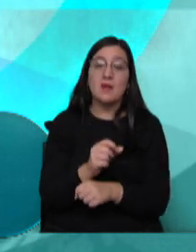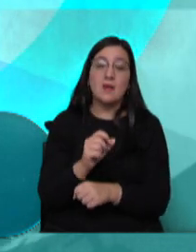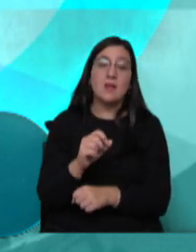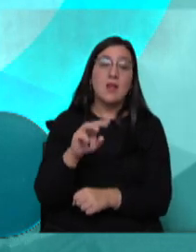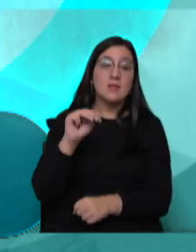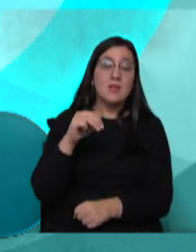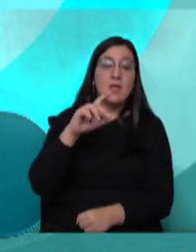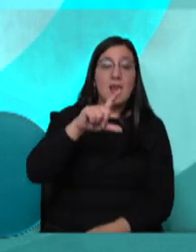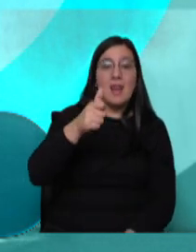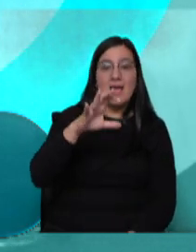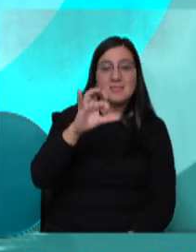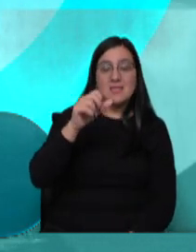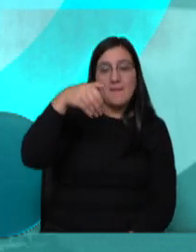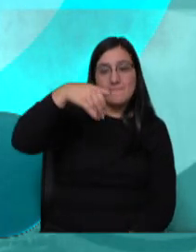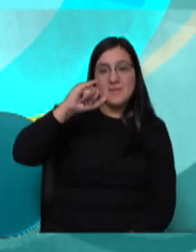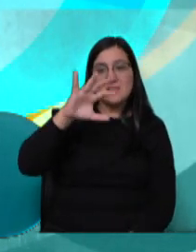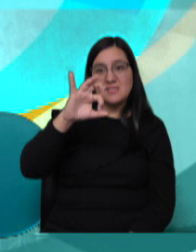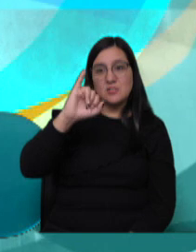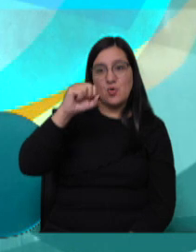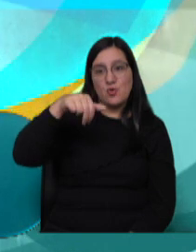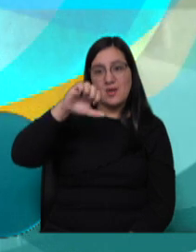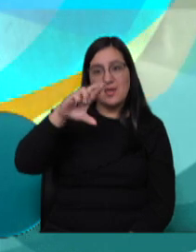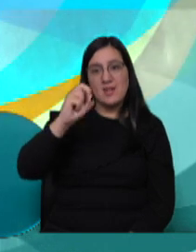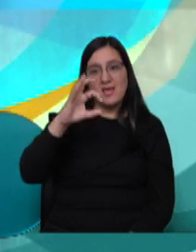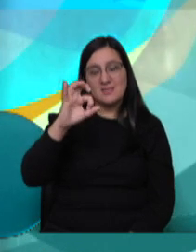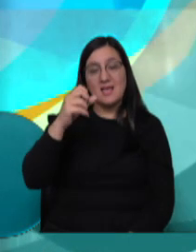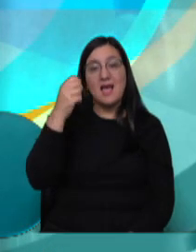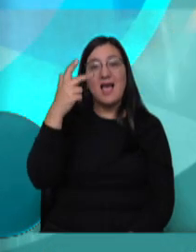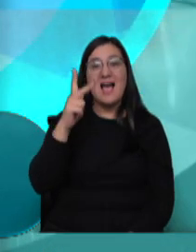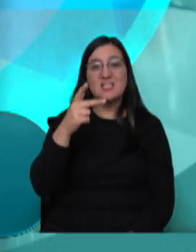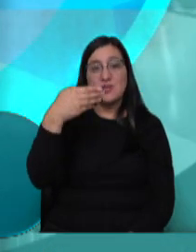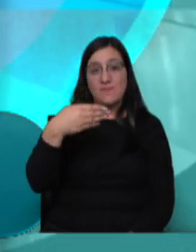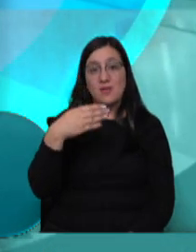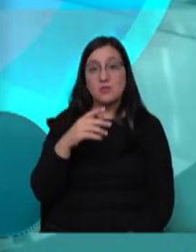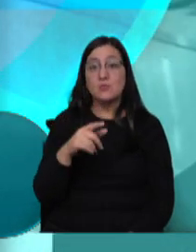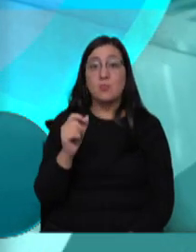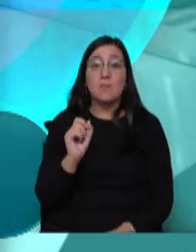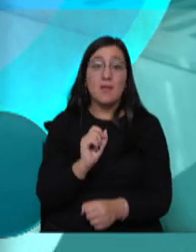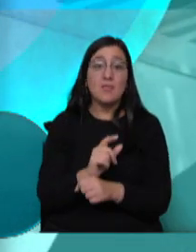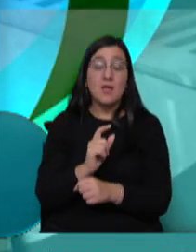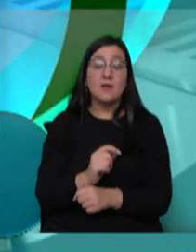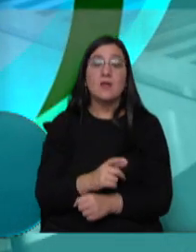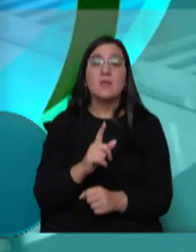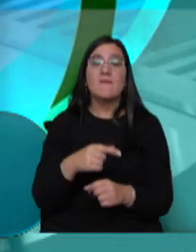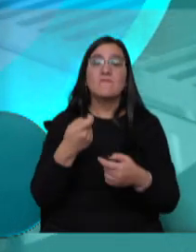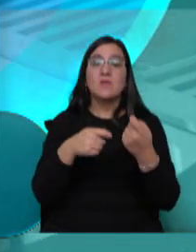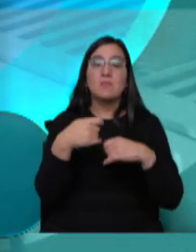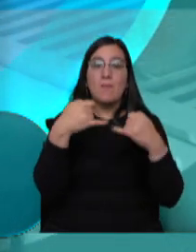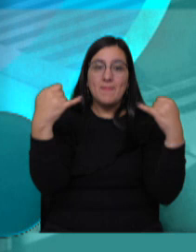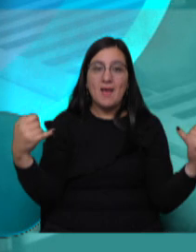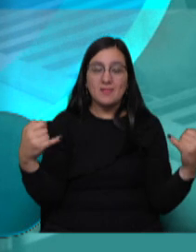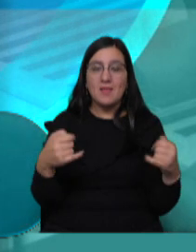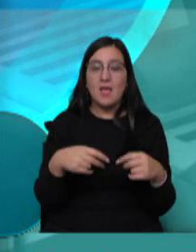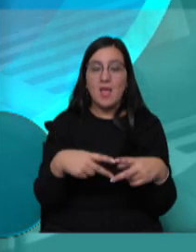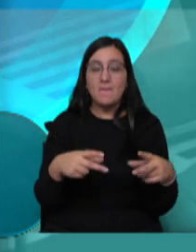misioneras, que es las misioneras HB por Handball, que ahí nos pueden escribir, nosotros los llevamos a domicilio. Estamos vendiendo pastas, empanadas